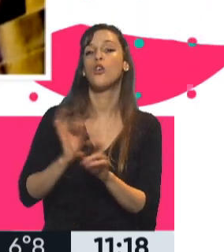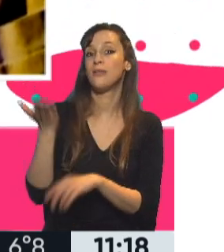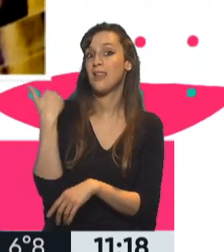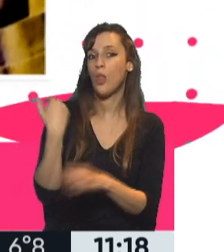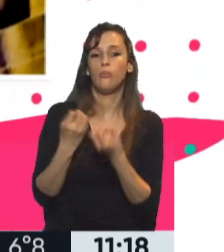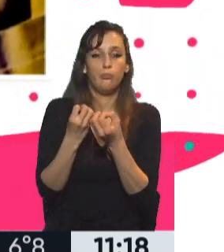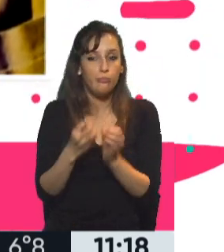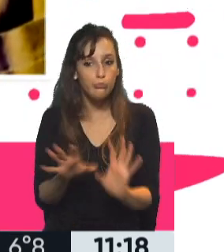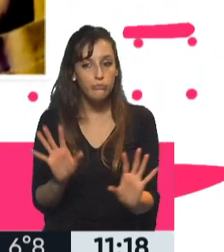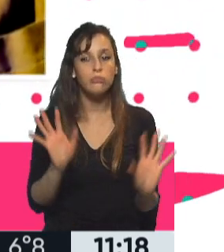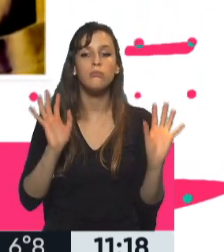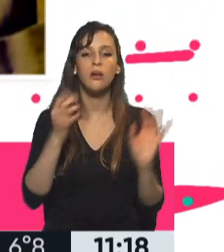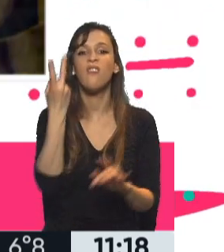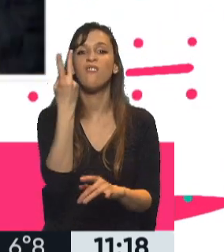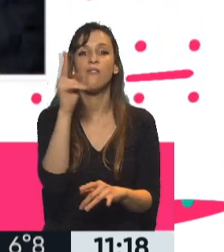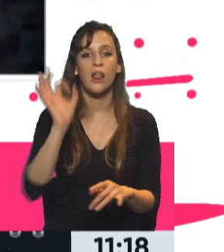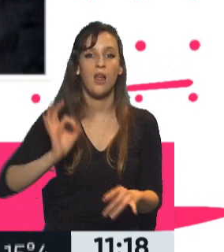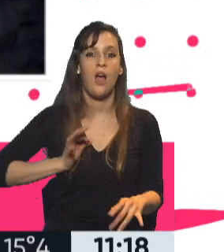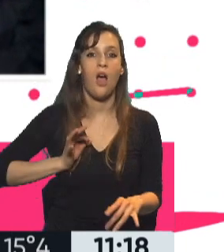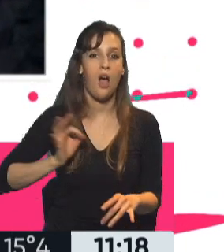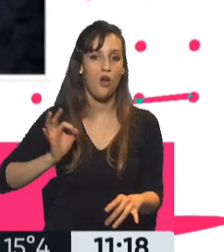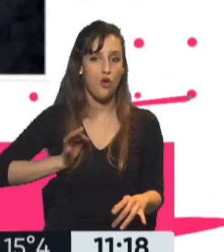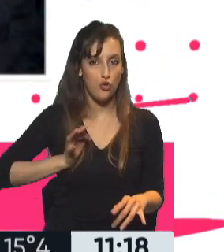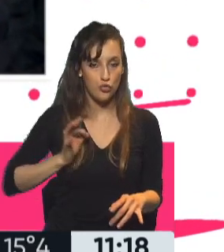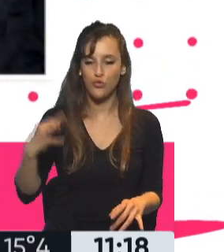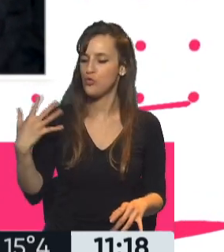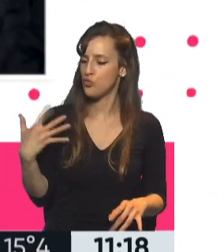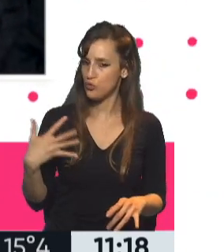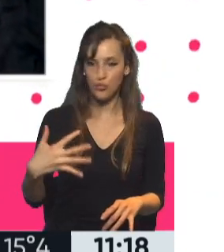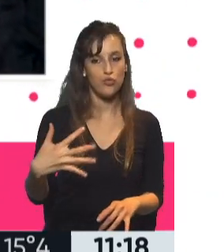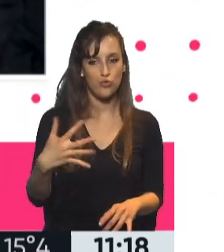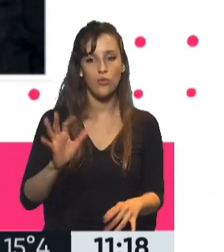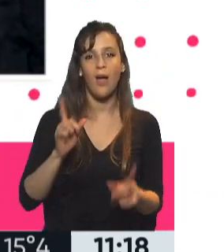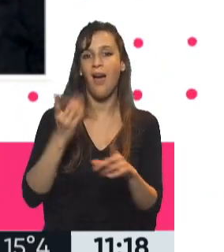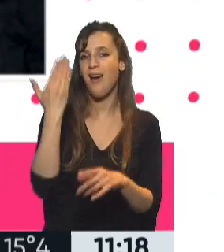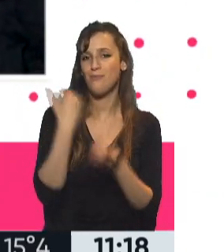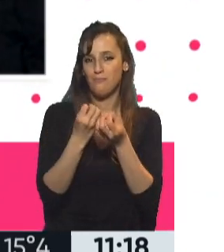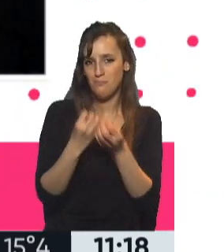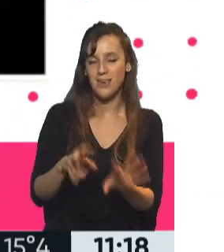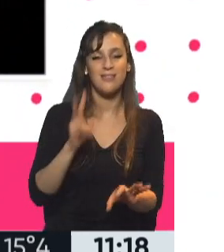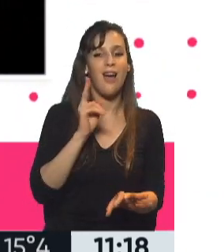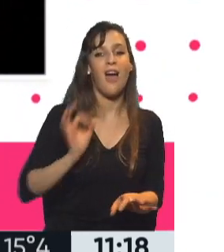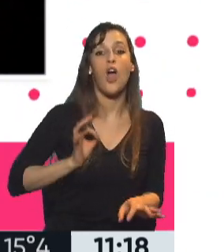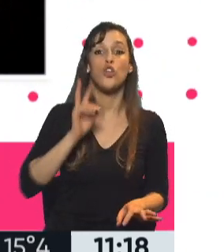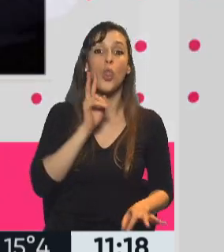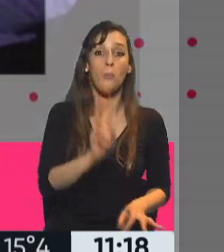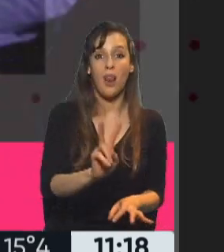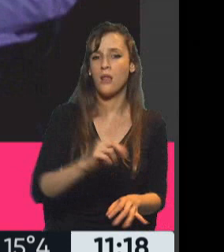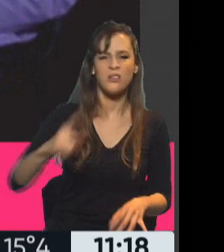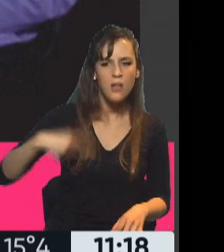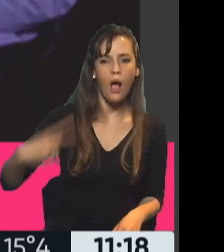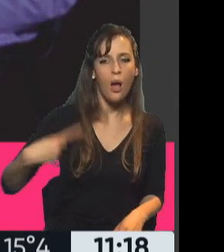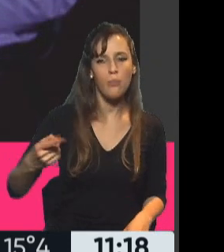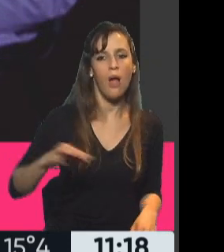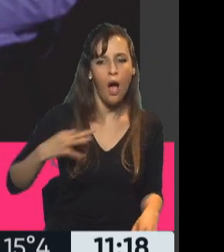Sí. Cumplíamos 20 años. 20 años, mirá, de existencia desde el año 2000. Consecutivos, quiero decir, sí, todos, sí, sí, los años nosotros nos